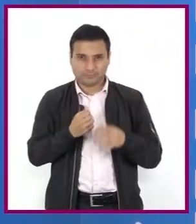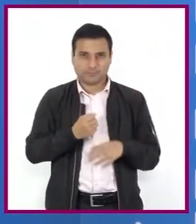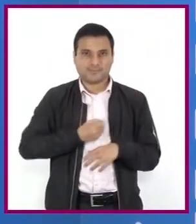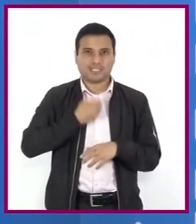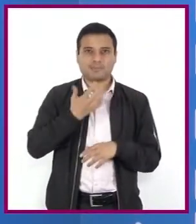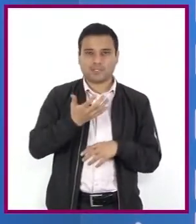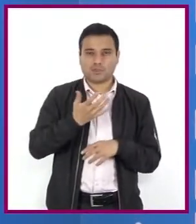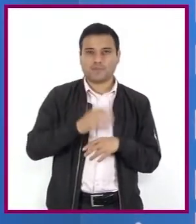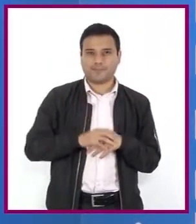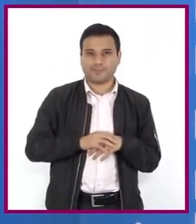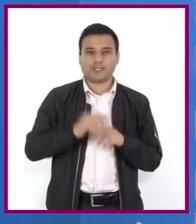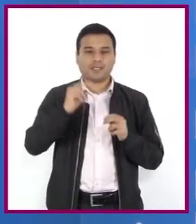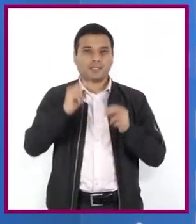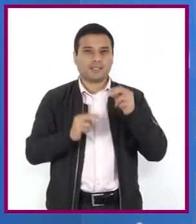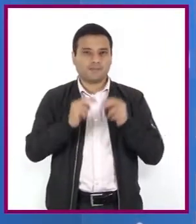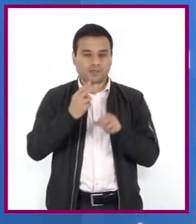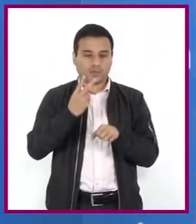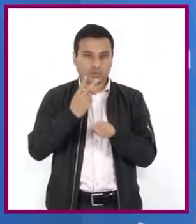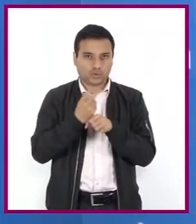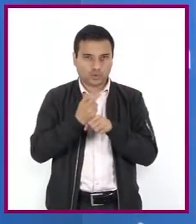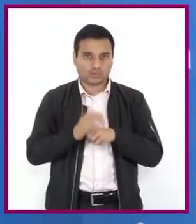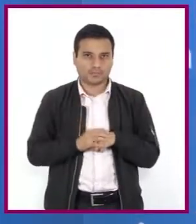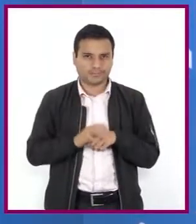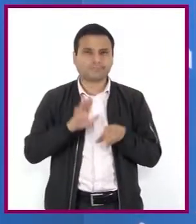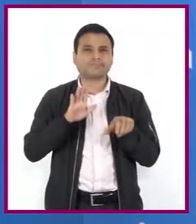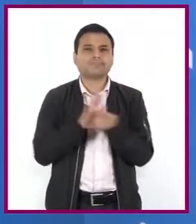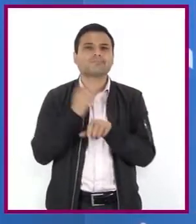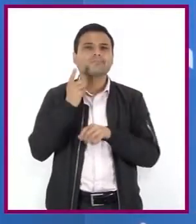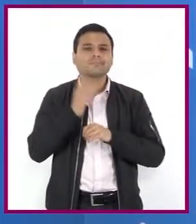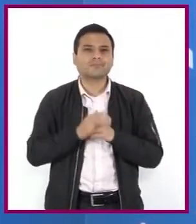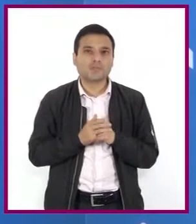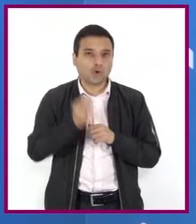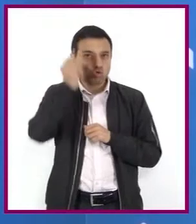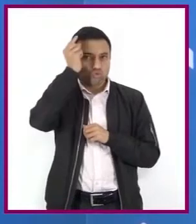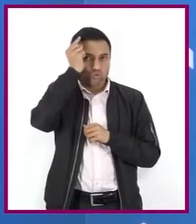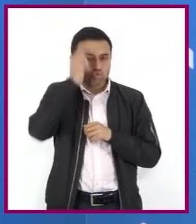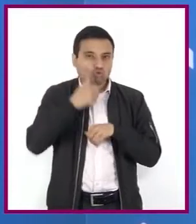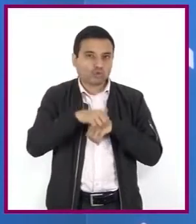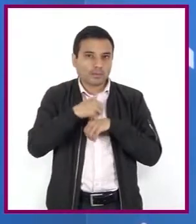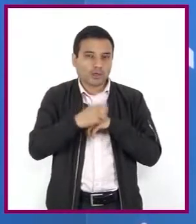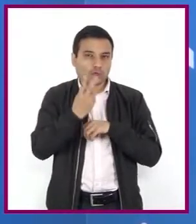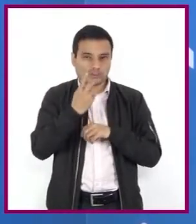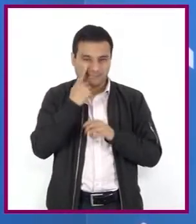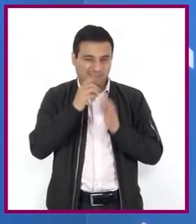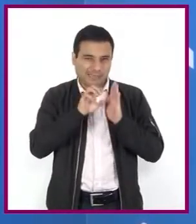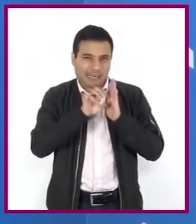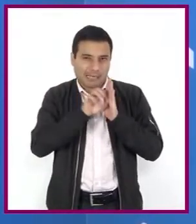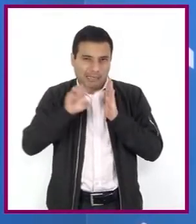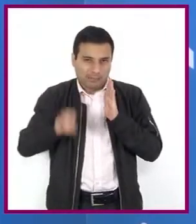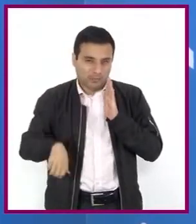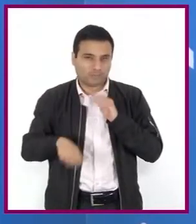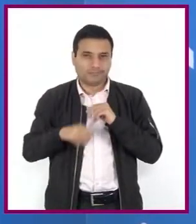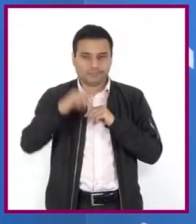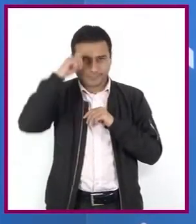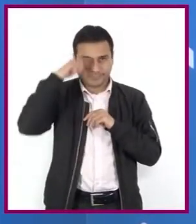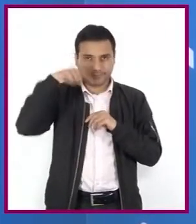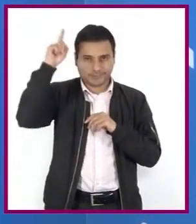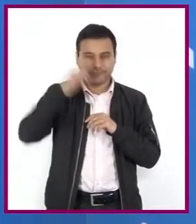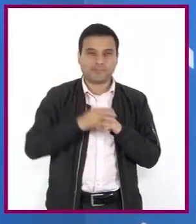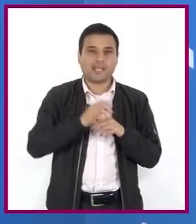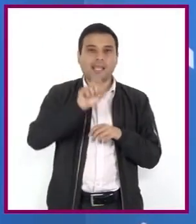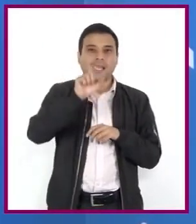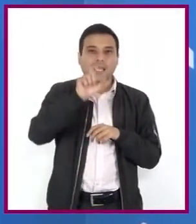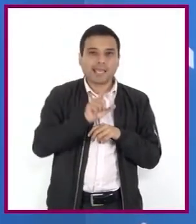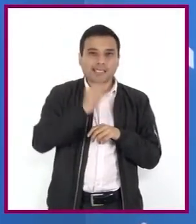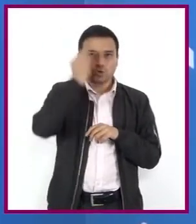cuadrática, porque el exponente máximo es 2. Tomemos el ejemplo más sencillo, x cuadrada, cuya